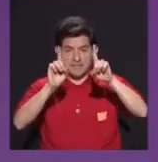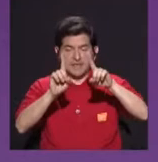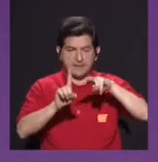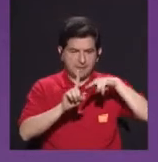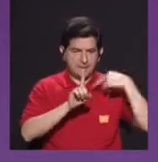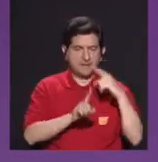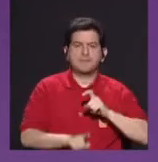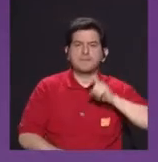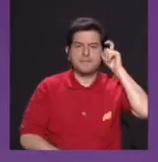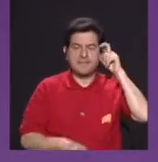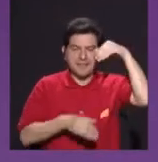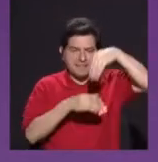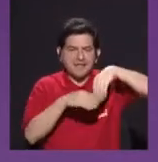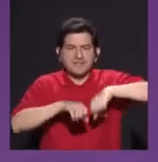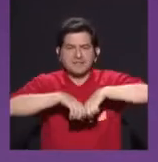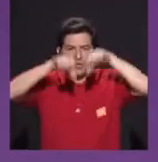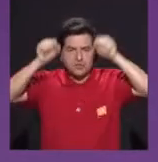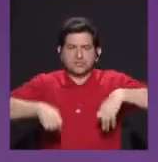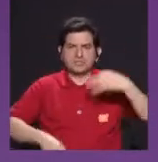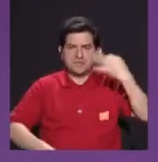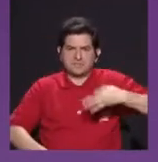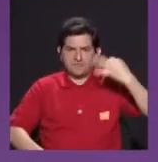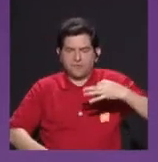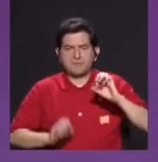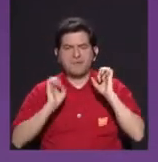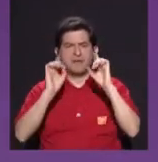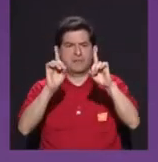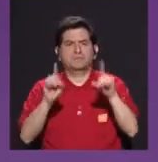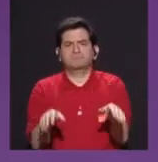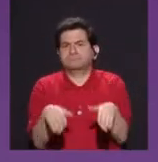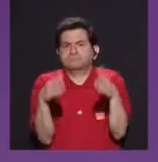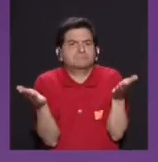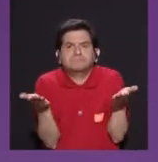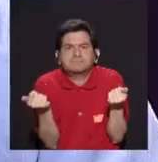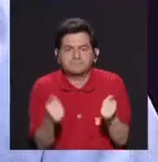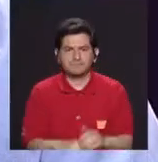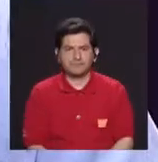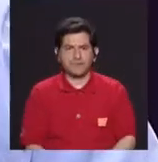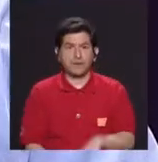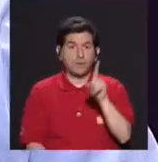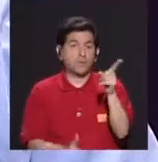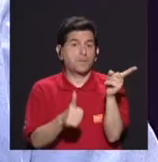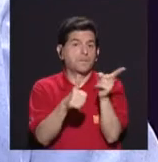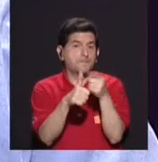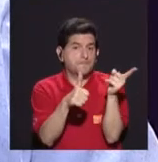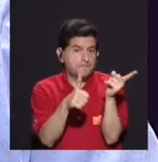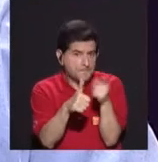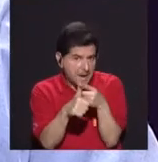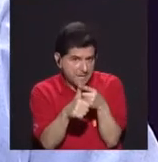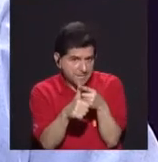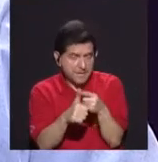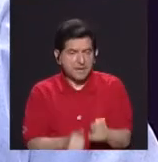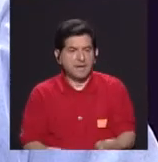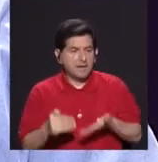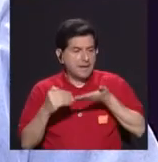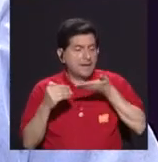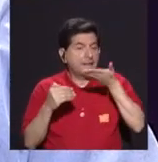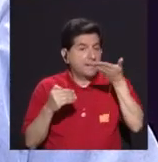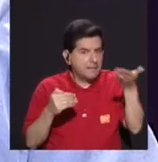perspectiva de género en los sistemas formales de educación si pues uno de los primeros elementos